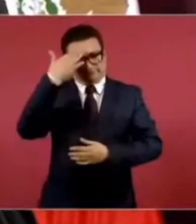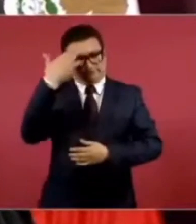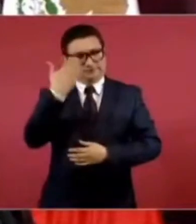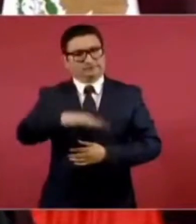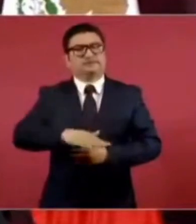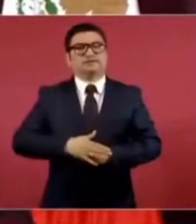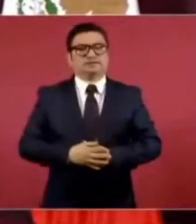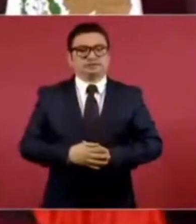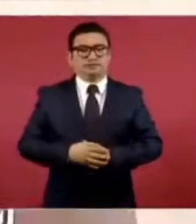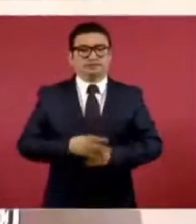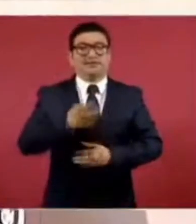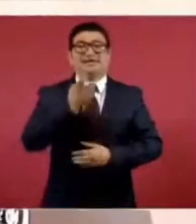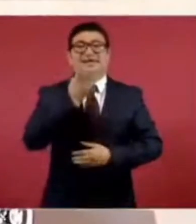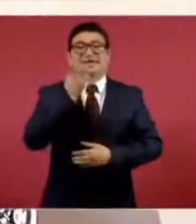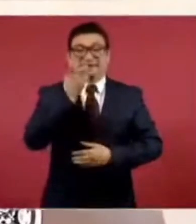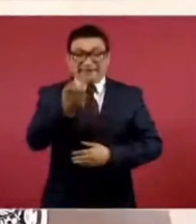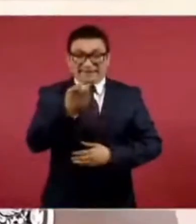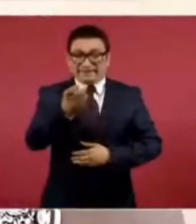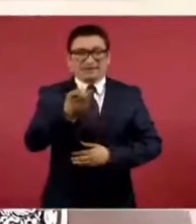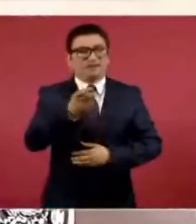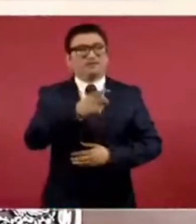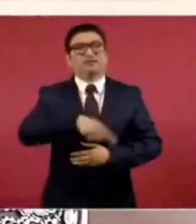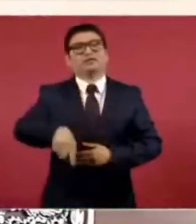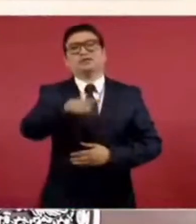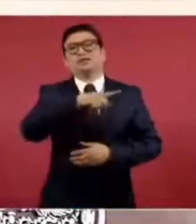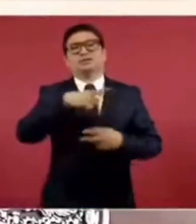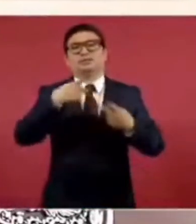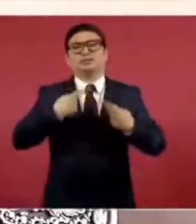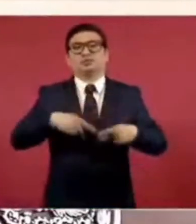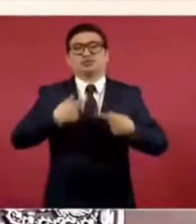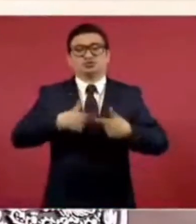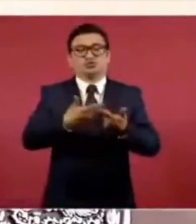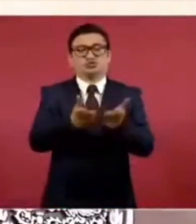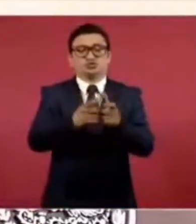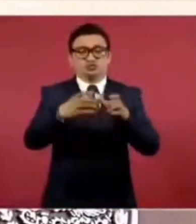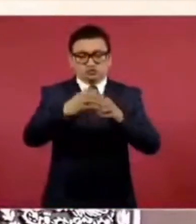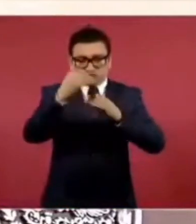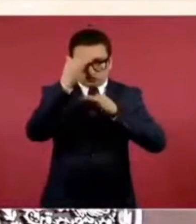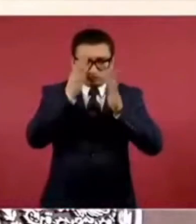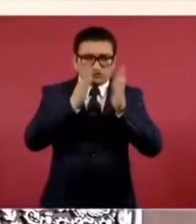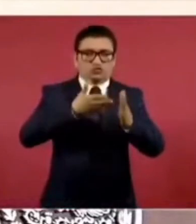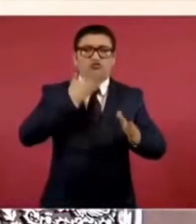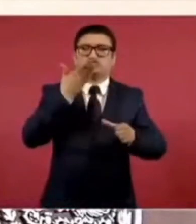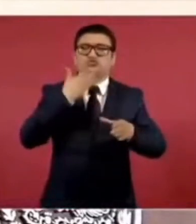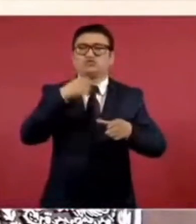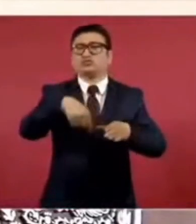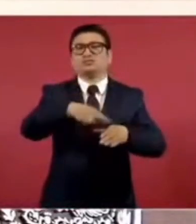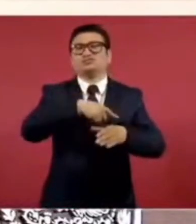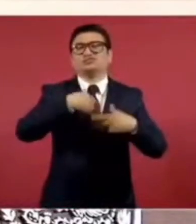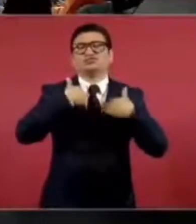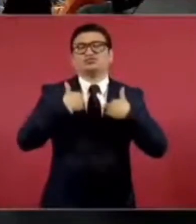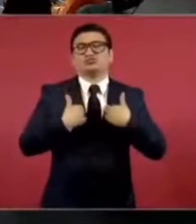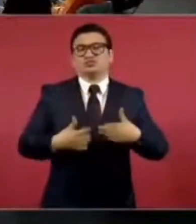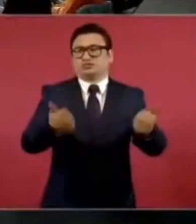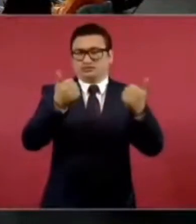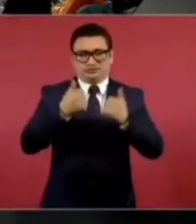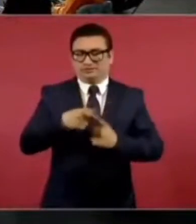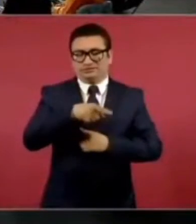Eso no lo entienden los conservadores, les cuesta mucho